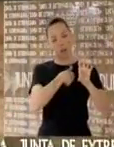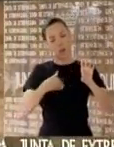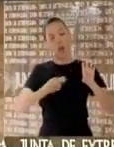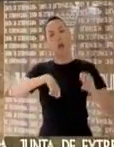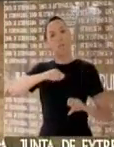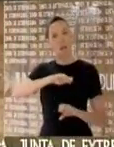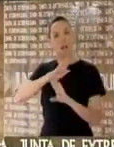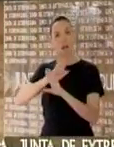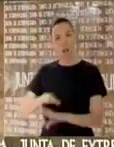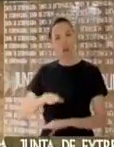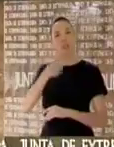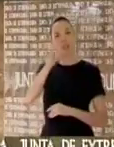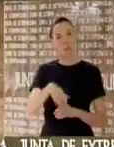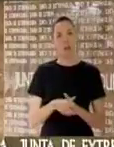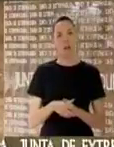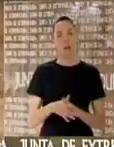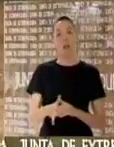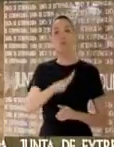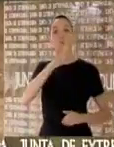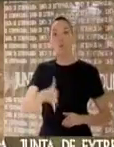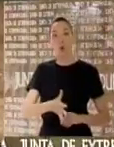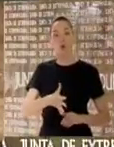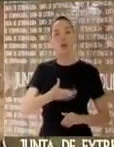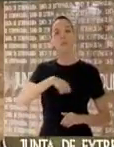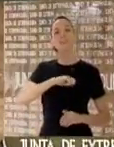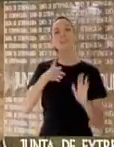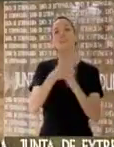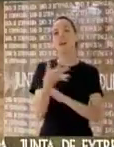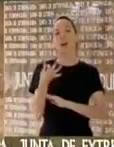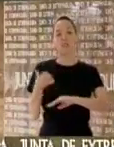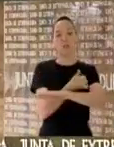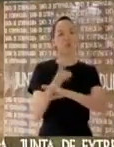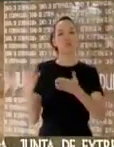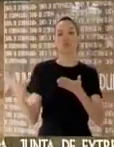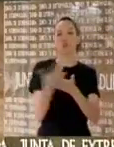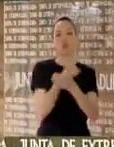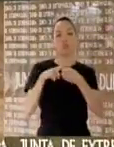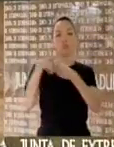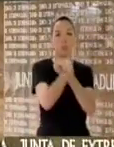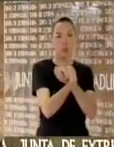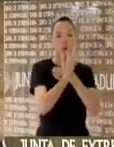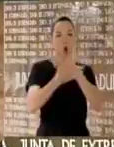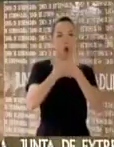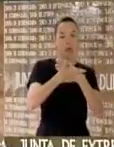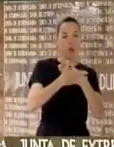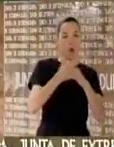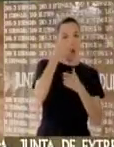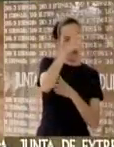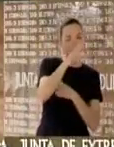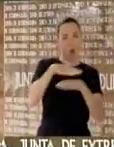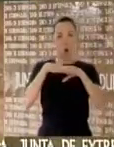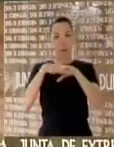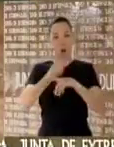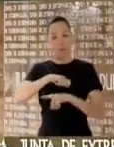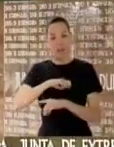El Estado no es España, el Estado somos todos. Hay Gobierno de España, Gobierno de comunidades autónomas y gobiernos locales. Pero el Gobierno de España, el